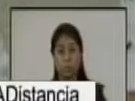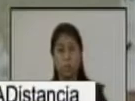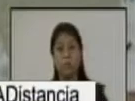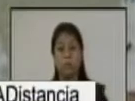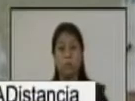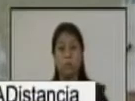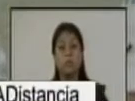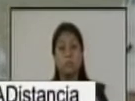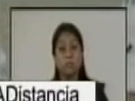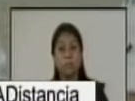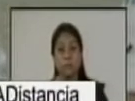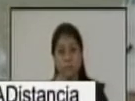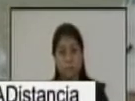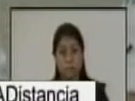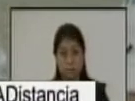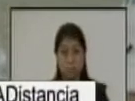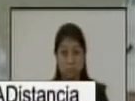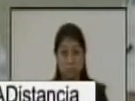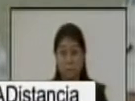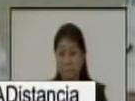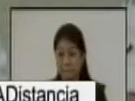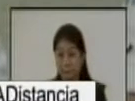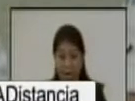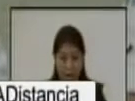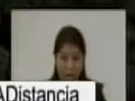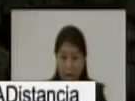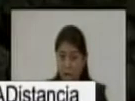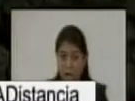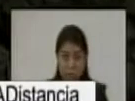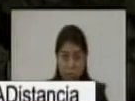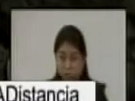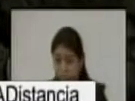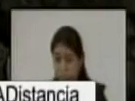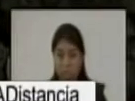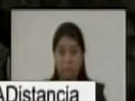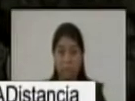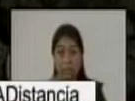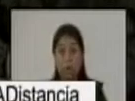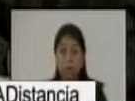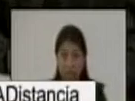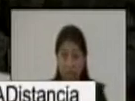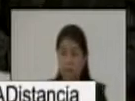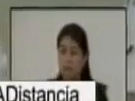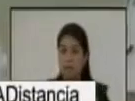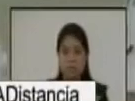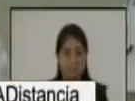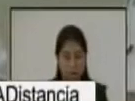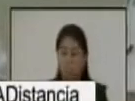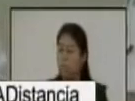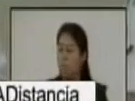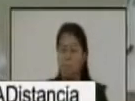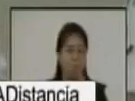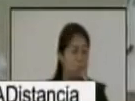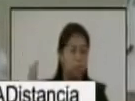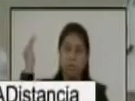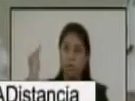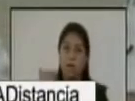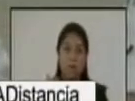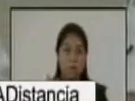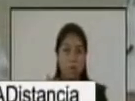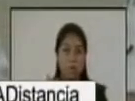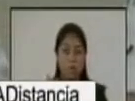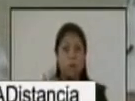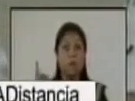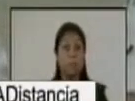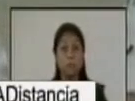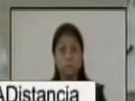costo de esta enfermedad es muy alta. El costo de salud pública es muy, muy alto. Si nosotros queremos